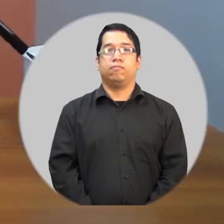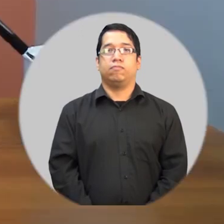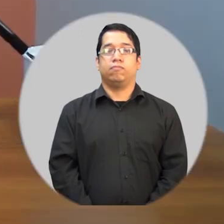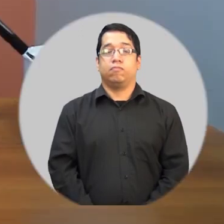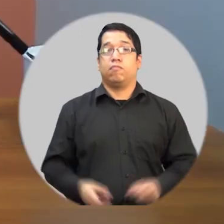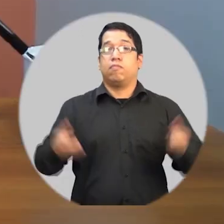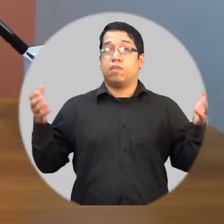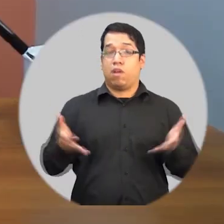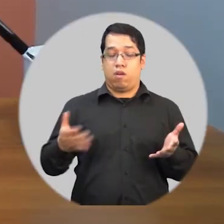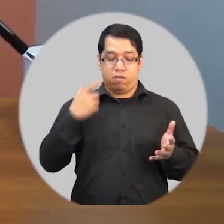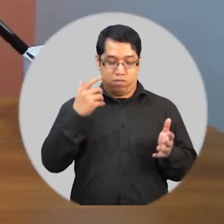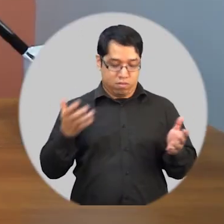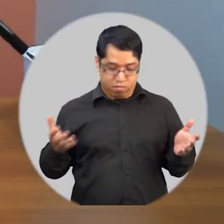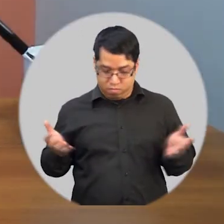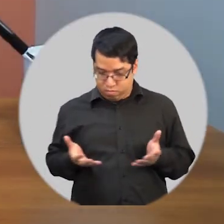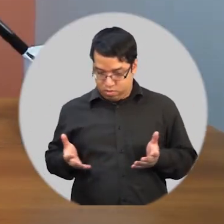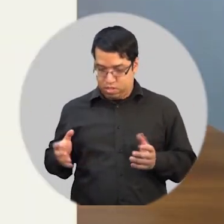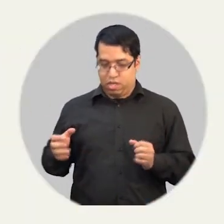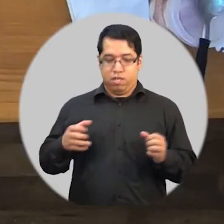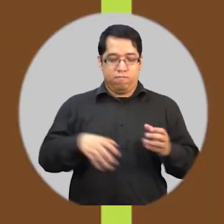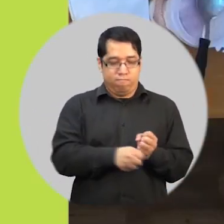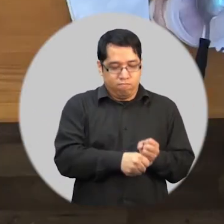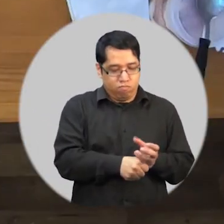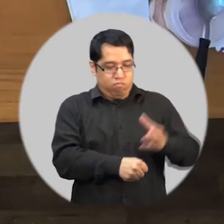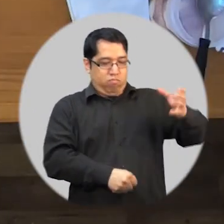Ahora vamos a empezar a decorar.